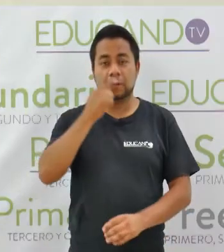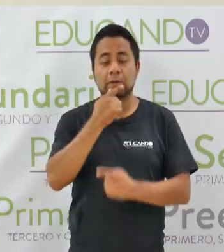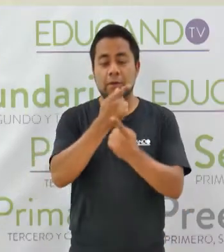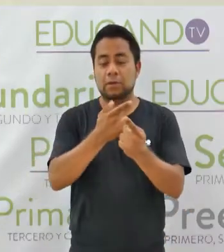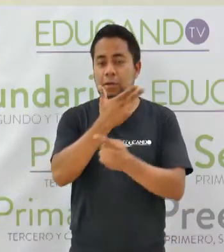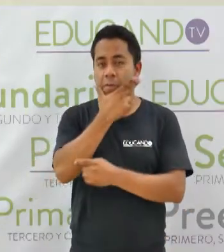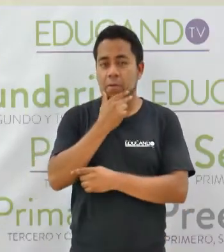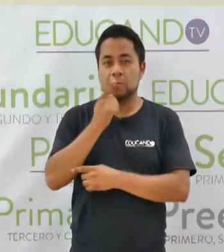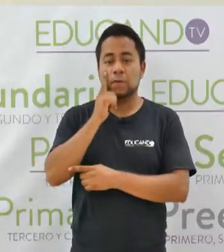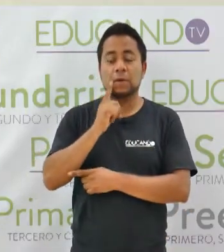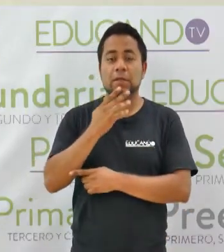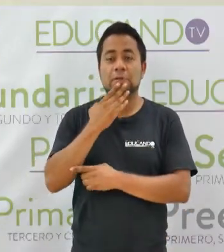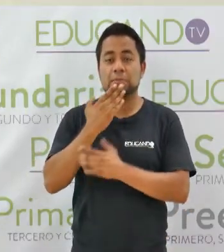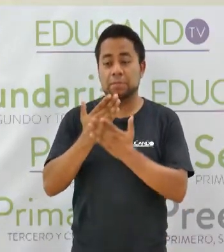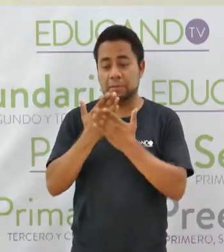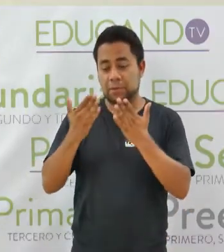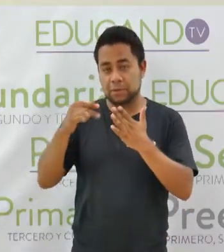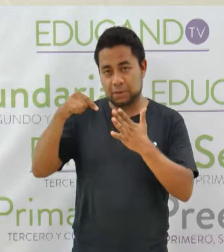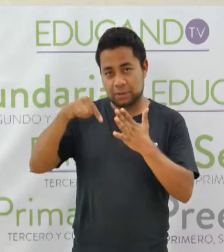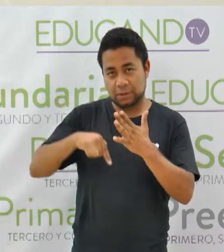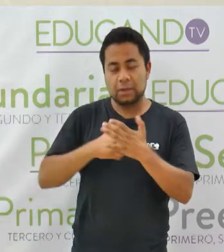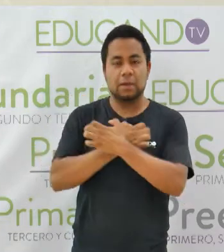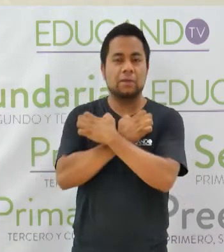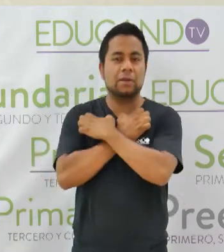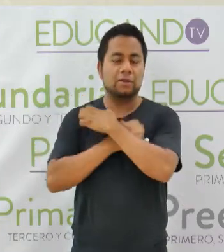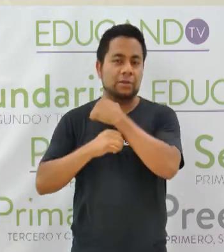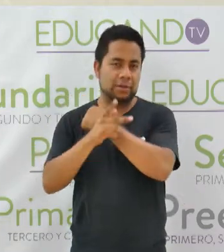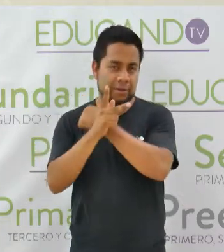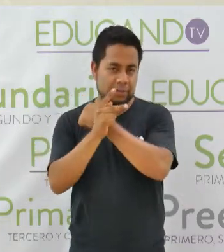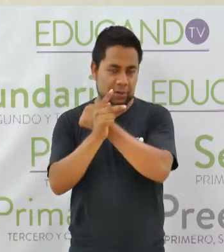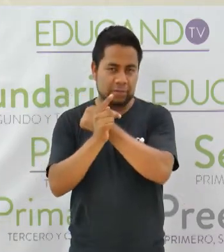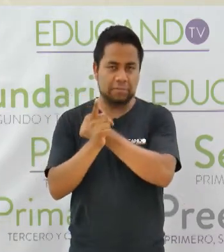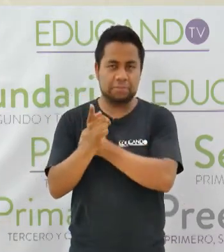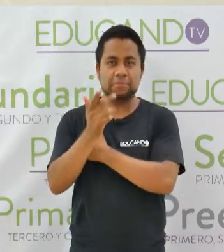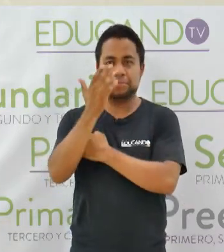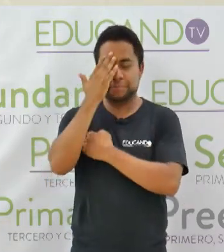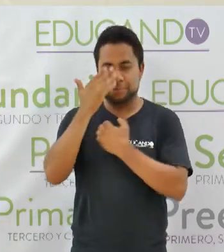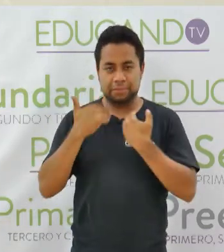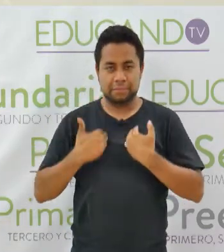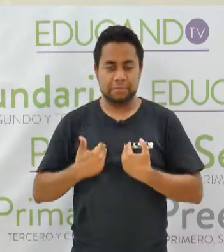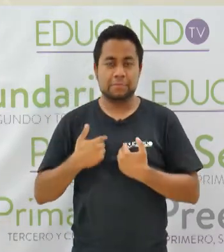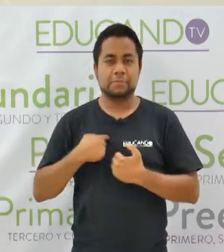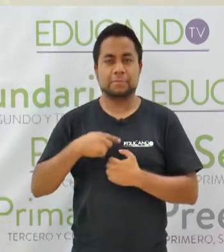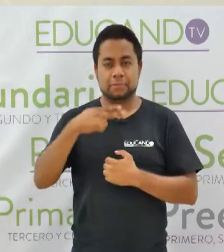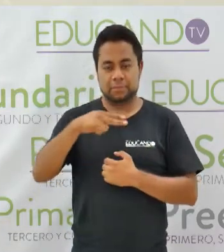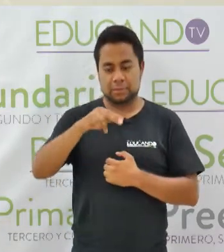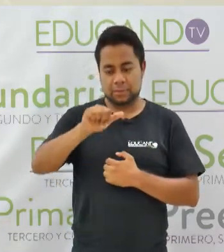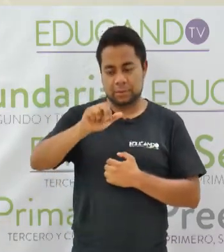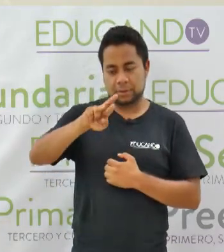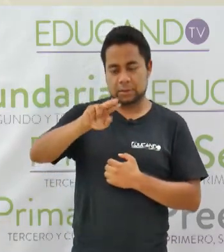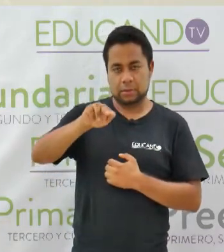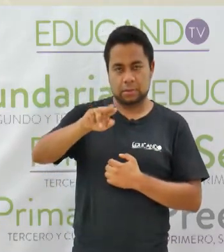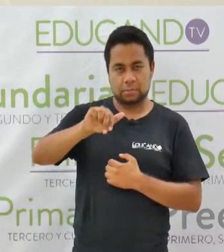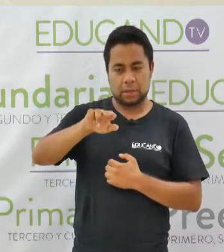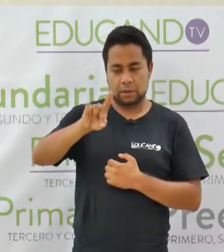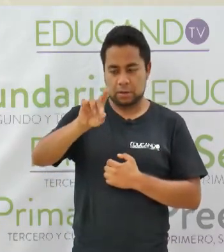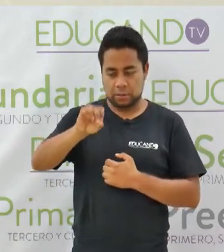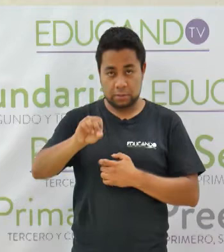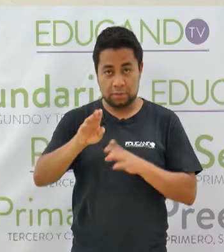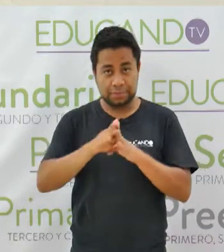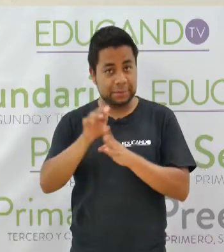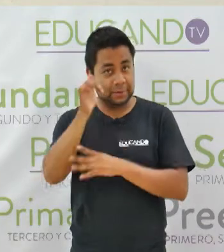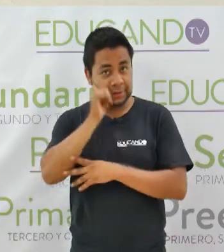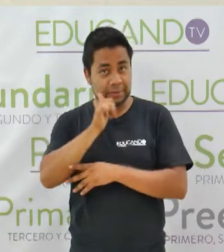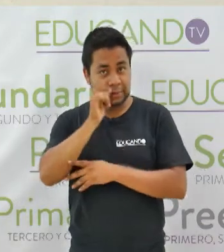Hola, ¿qué tal, niños y niñas? Bienvenidos nuevamente a tu programa Educando TV. Tú ya me conoces, mi nombre es Armando